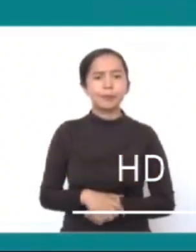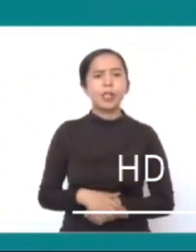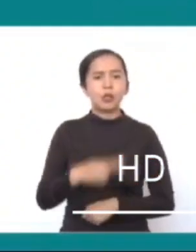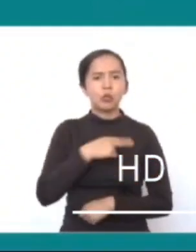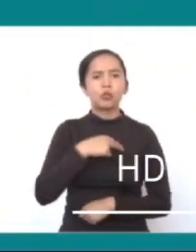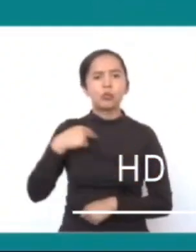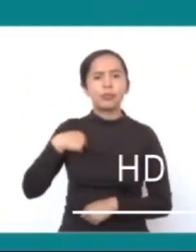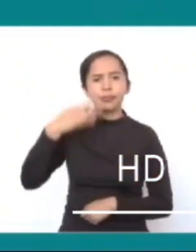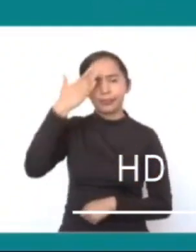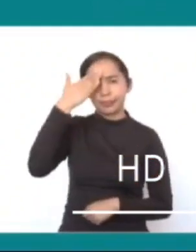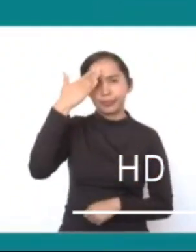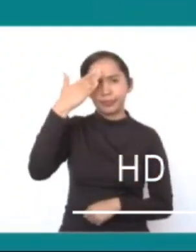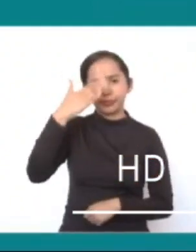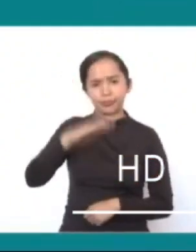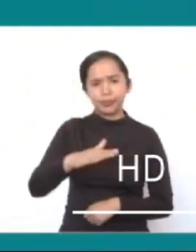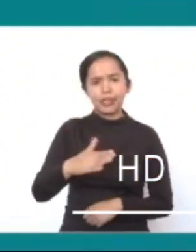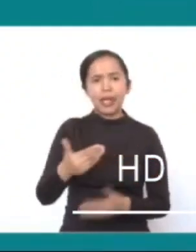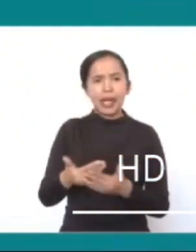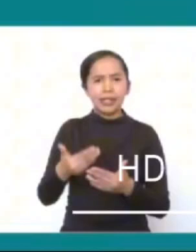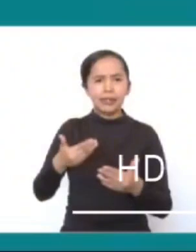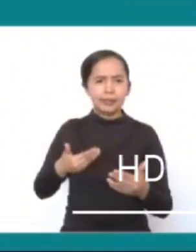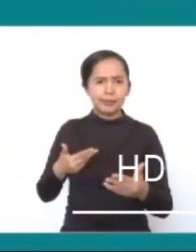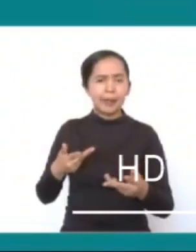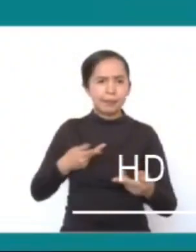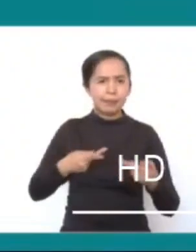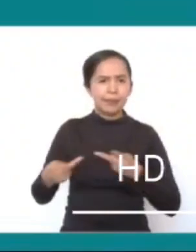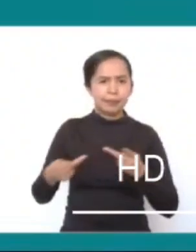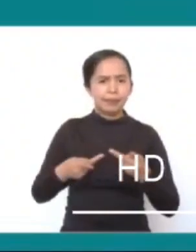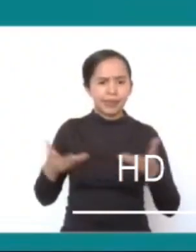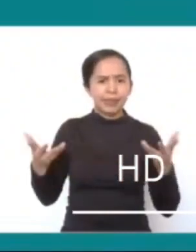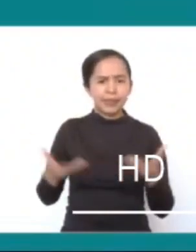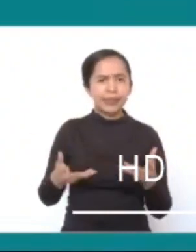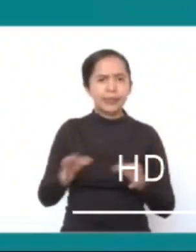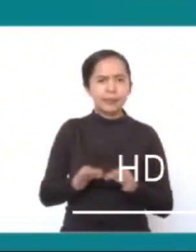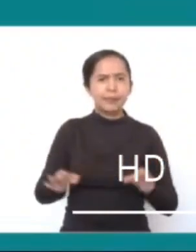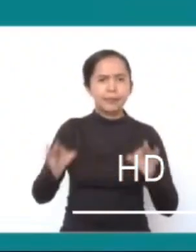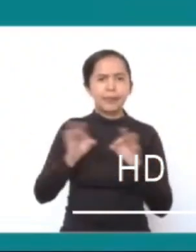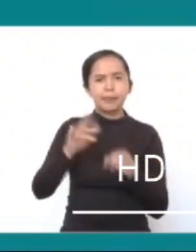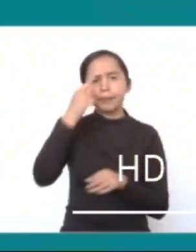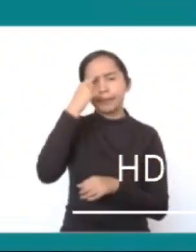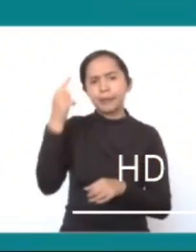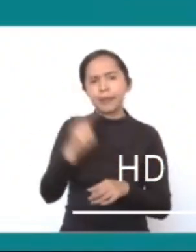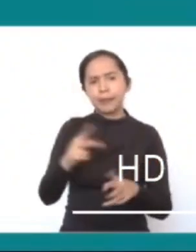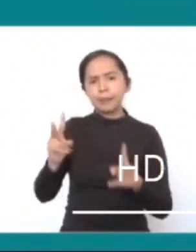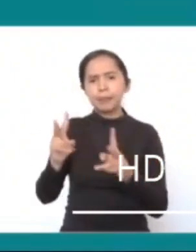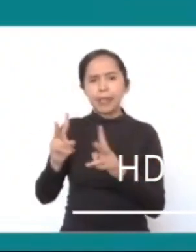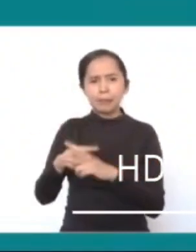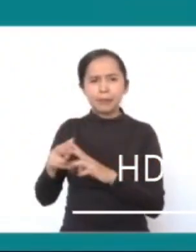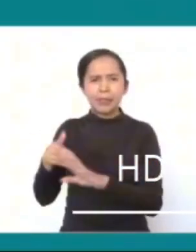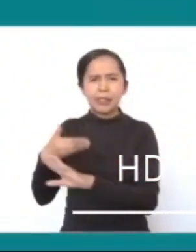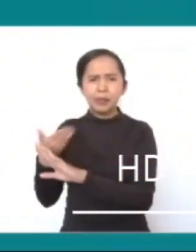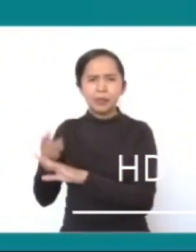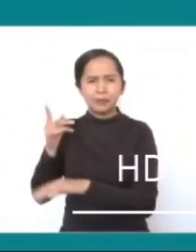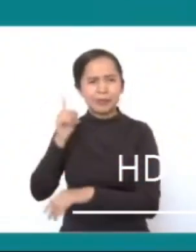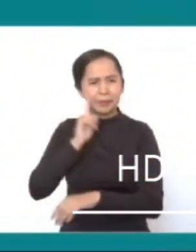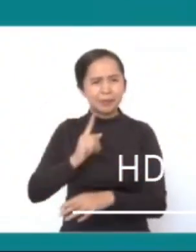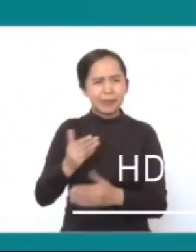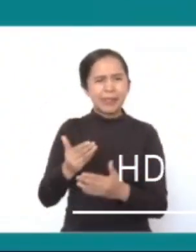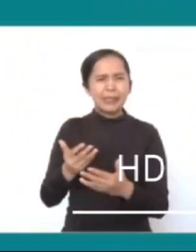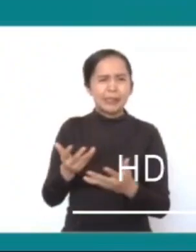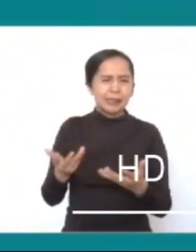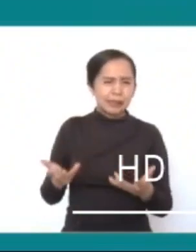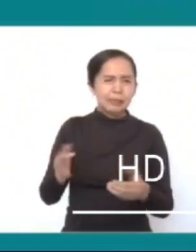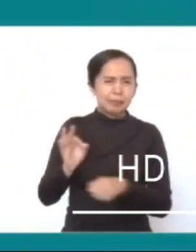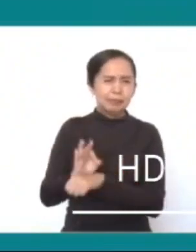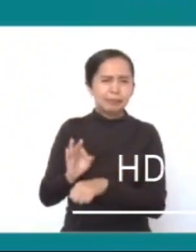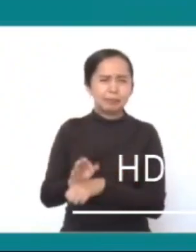Sabemos que las acciones de prevención son esenciales para atender el fenómeno de la violencia que aqueja a nuestra sociedad.